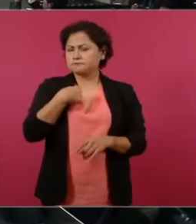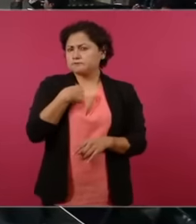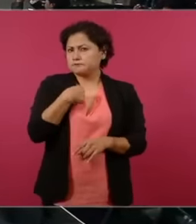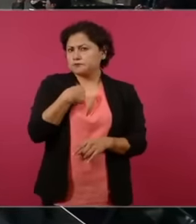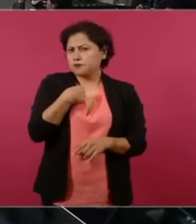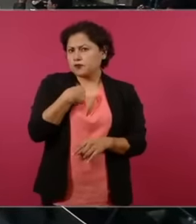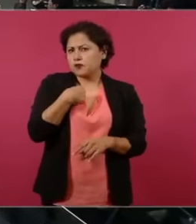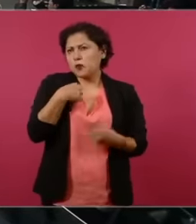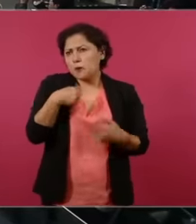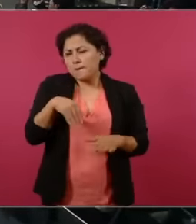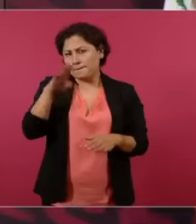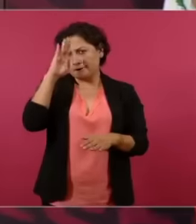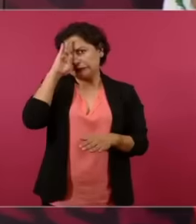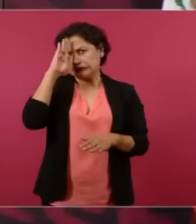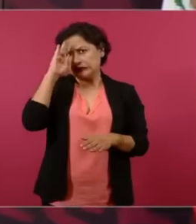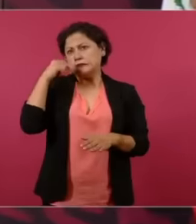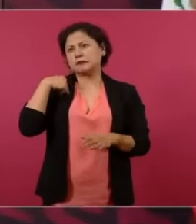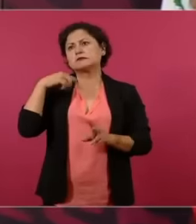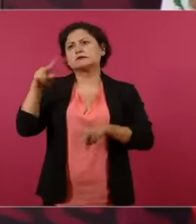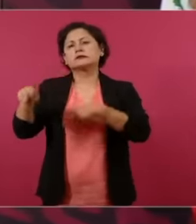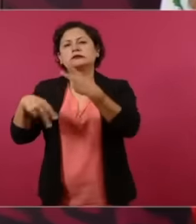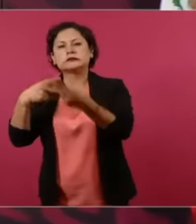ir. Es que yo